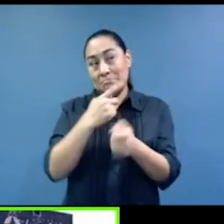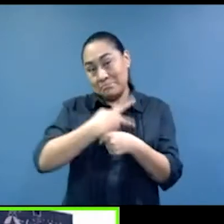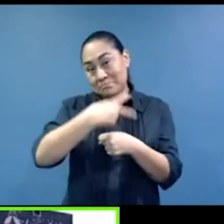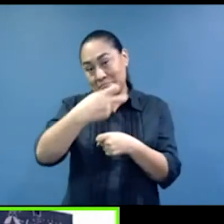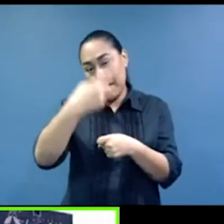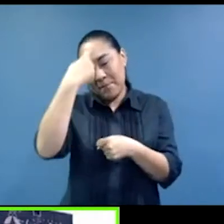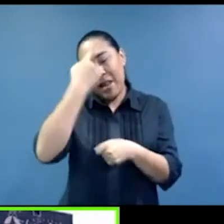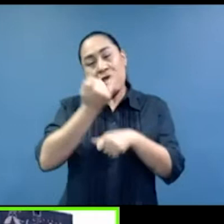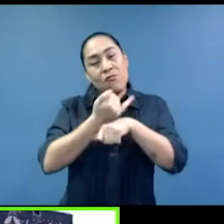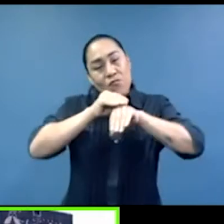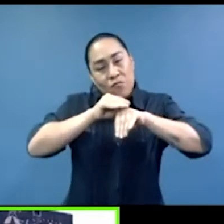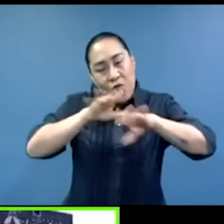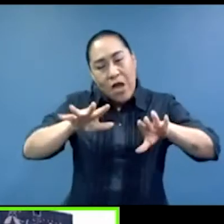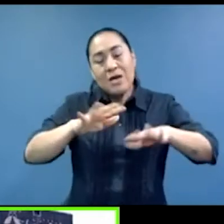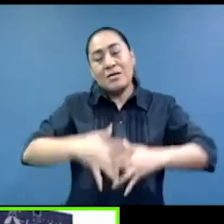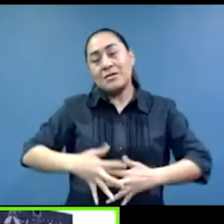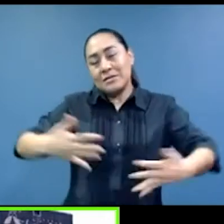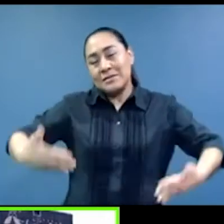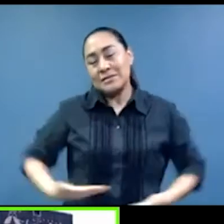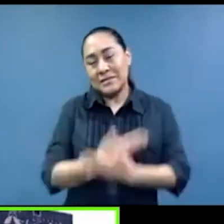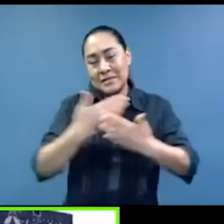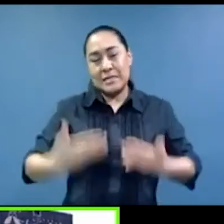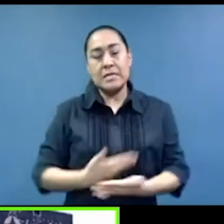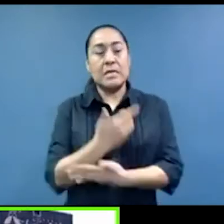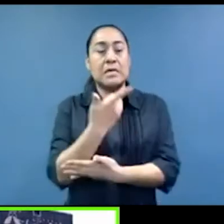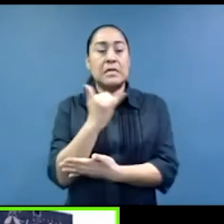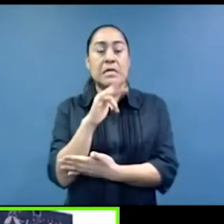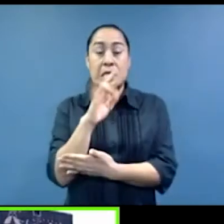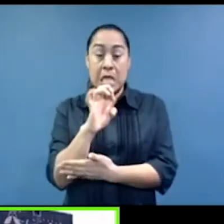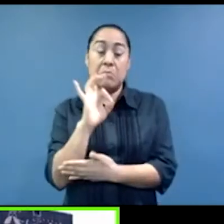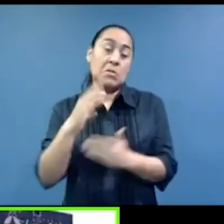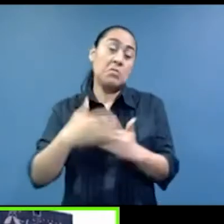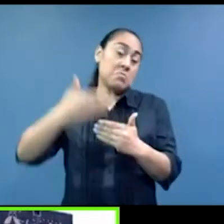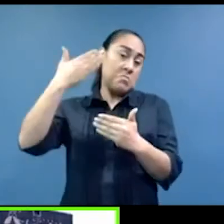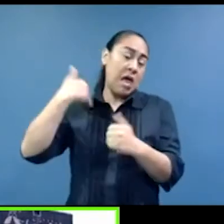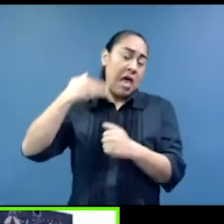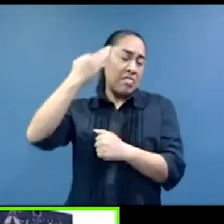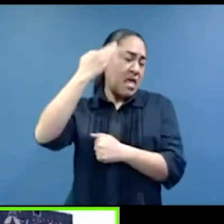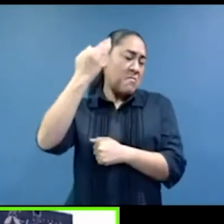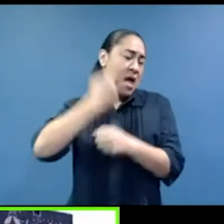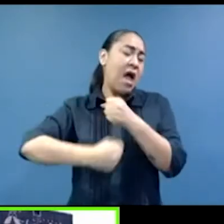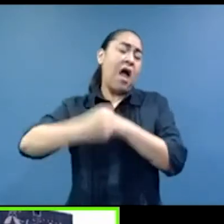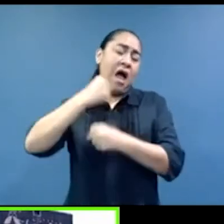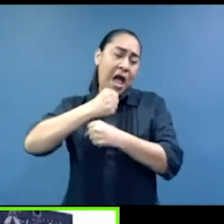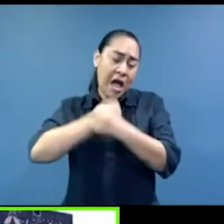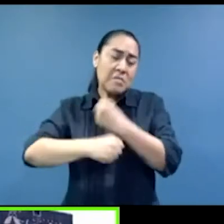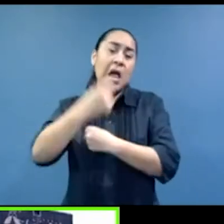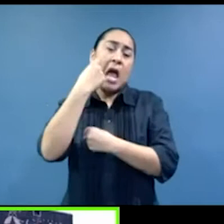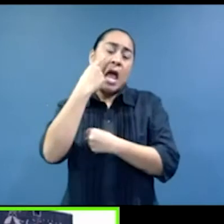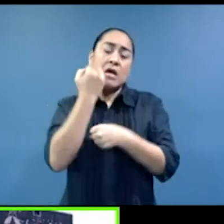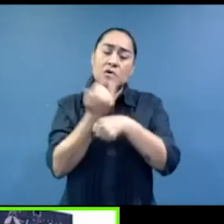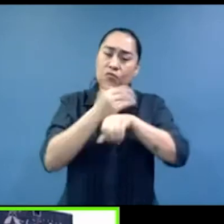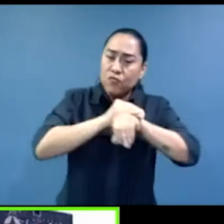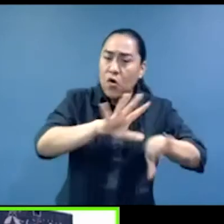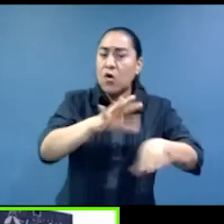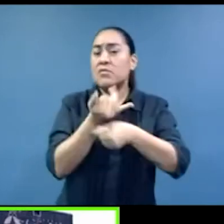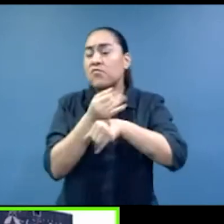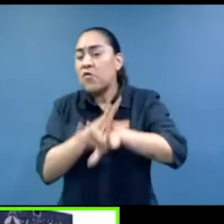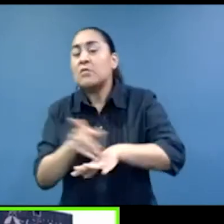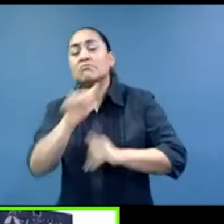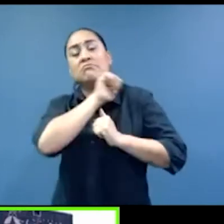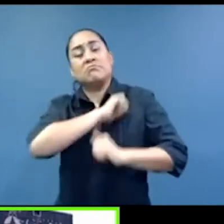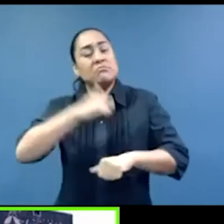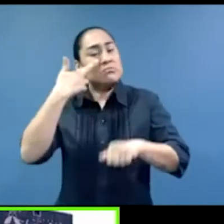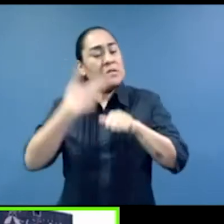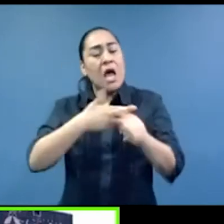Elegida, quienes desde hace, pues sí, como lo muestra el informe, muchísimos años han apoyado, han